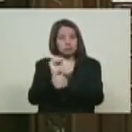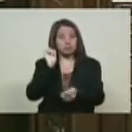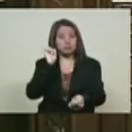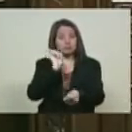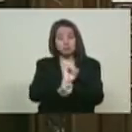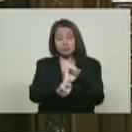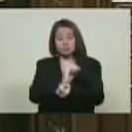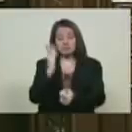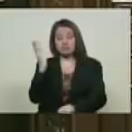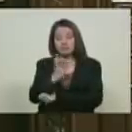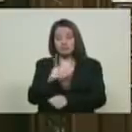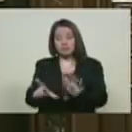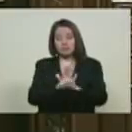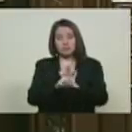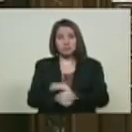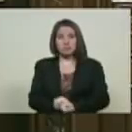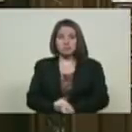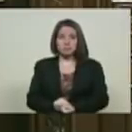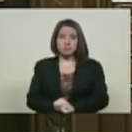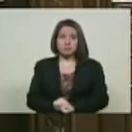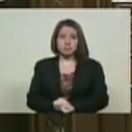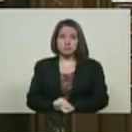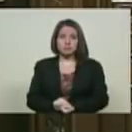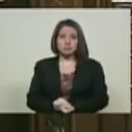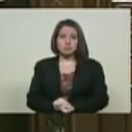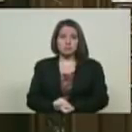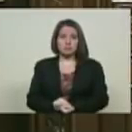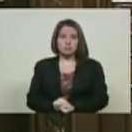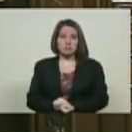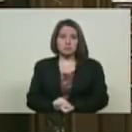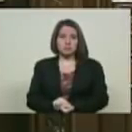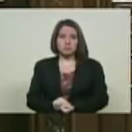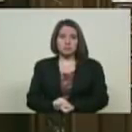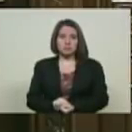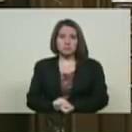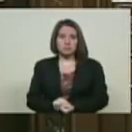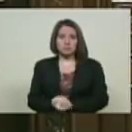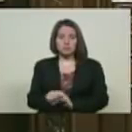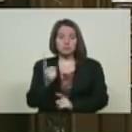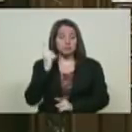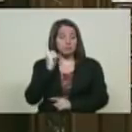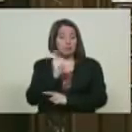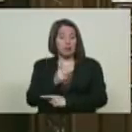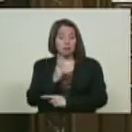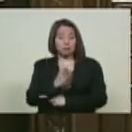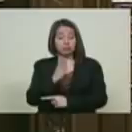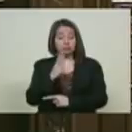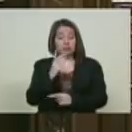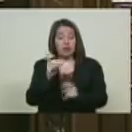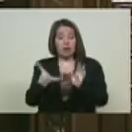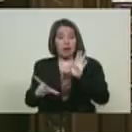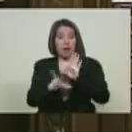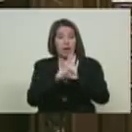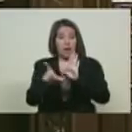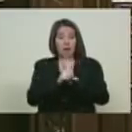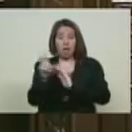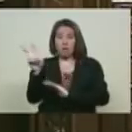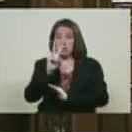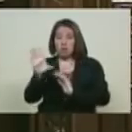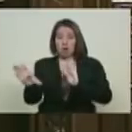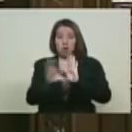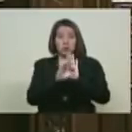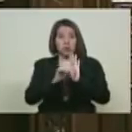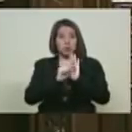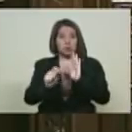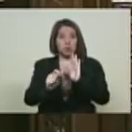llegaremos. Llegaremos. Con el peso de la ley venezolana. Con el peso de la Constitución y de